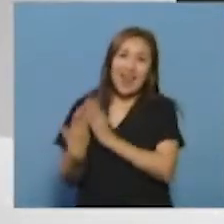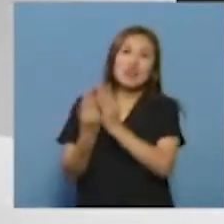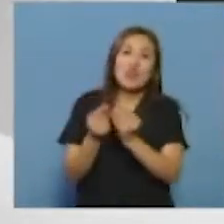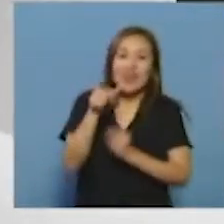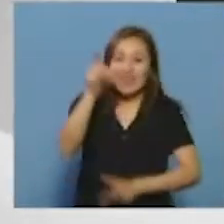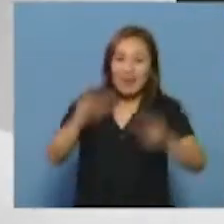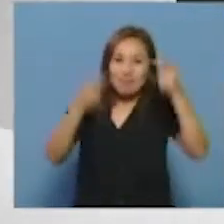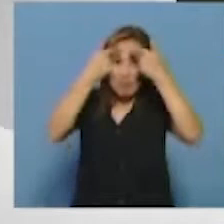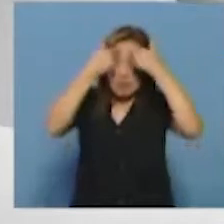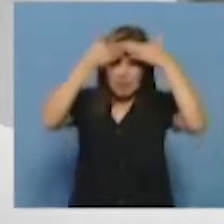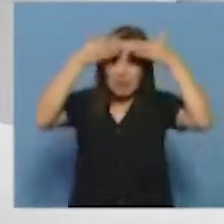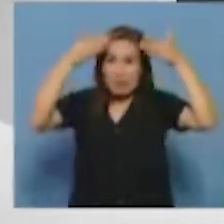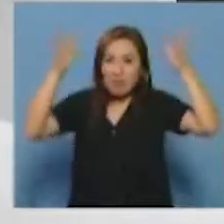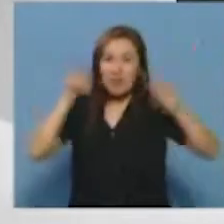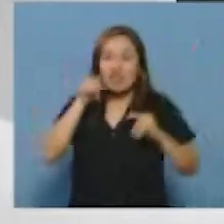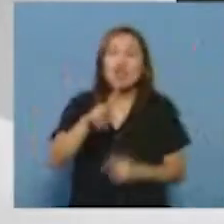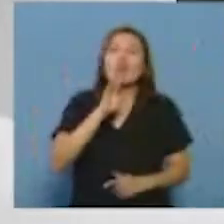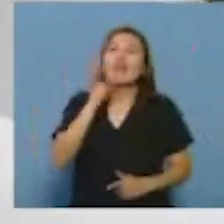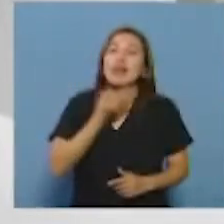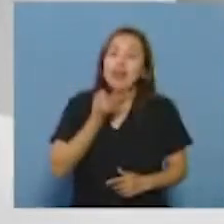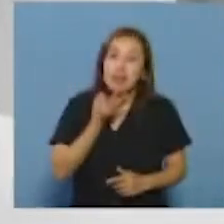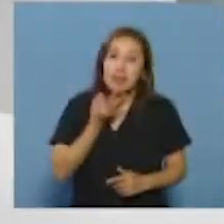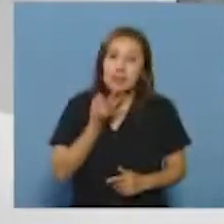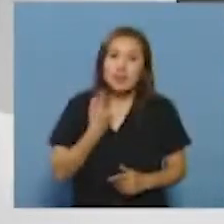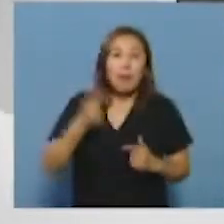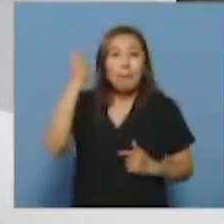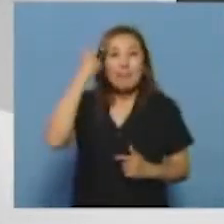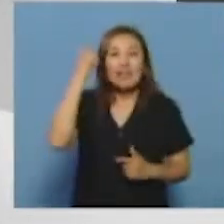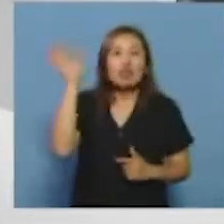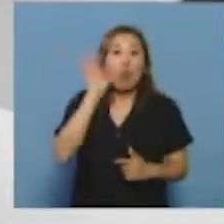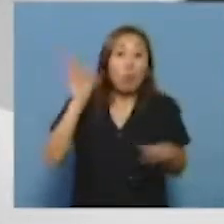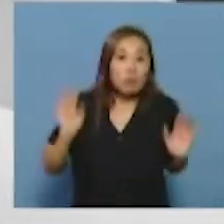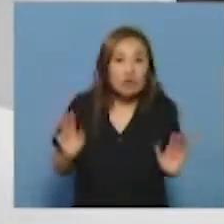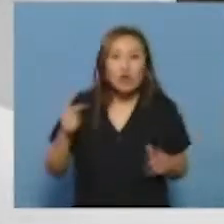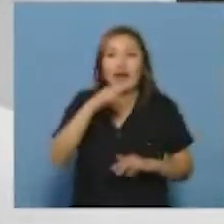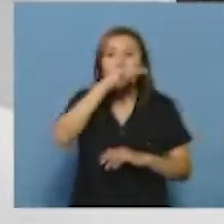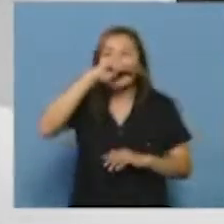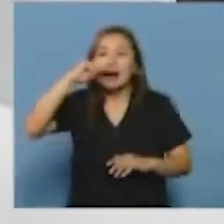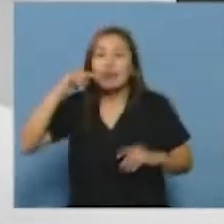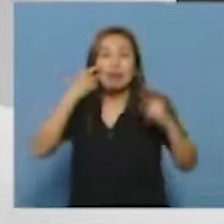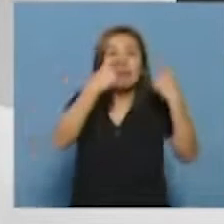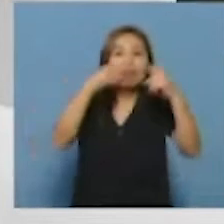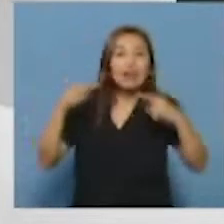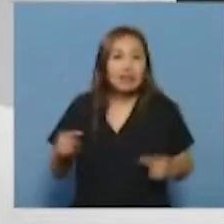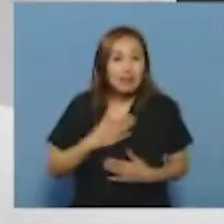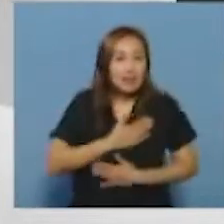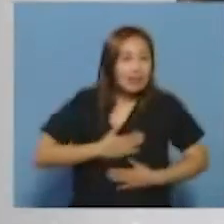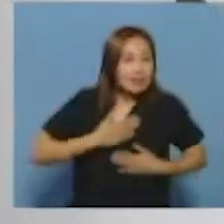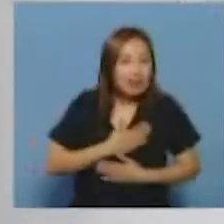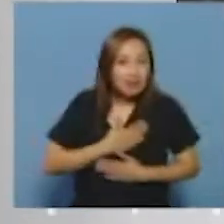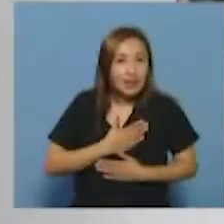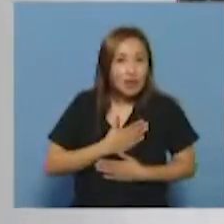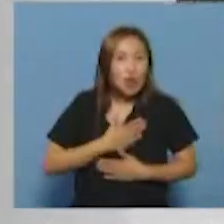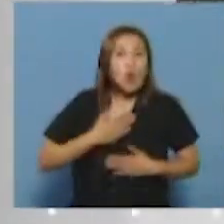¿no? Y creo realmente que acá se respira un, un aire distinto, un aire